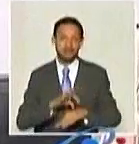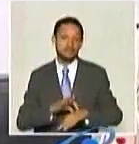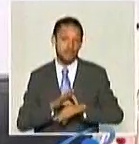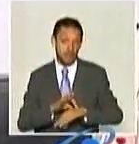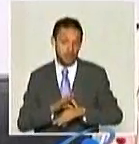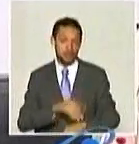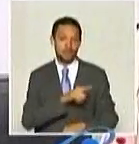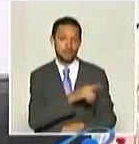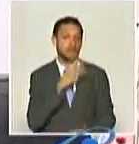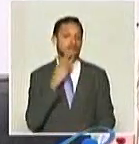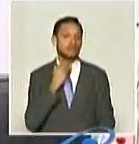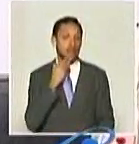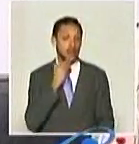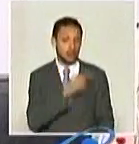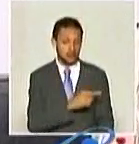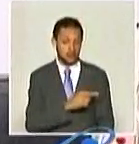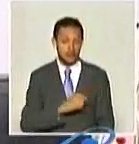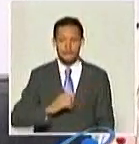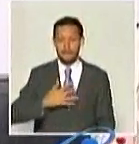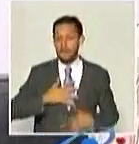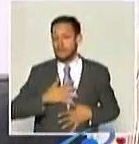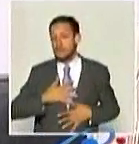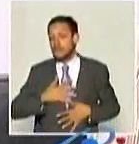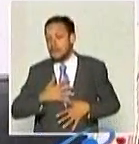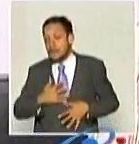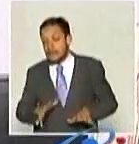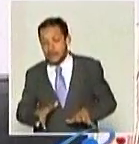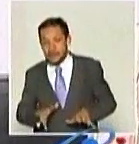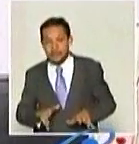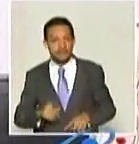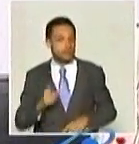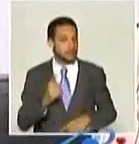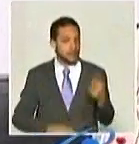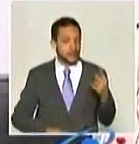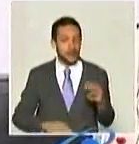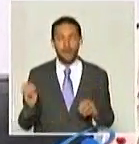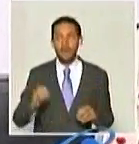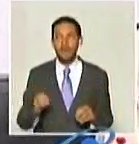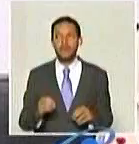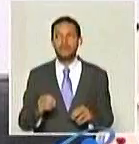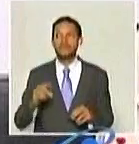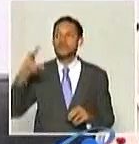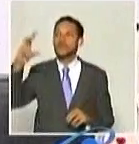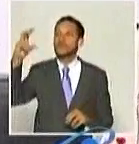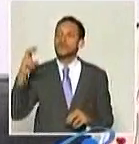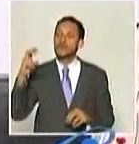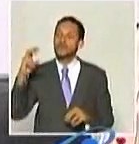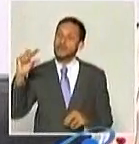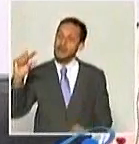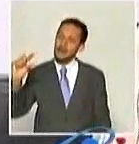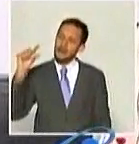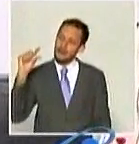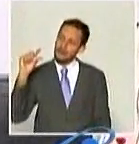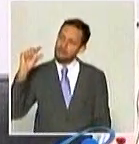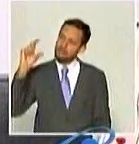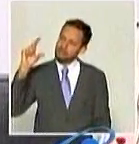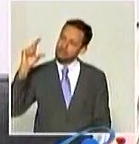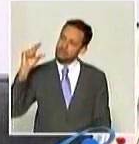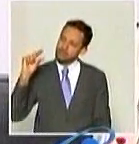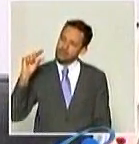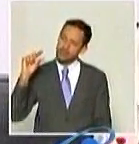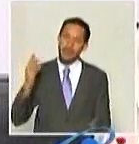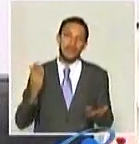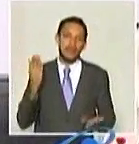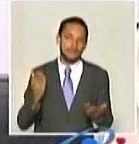utilizar cualquier máquina, ni se puede utilizar a cualquier dosis, eso tiene que venir con una dosificación específica para que al